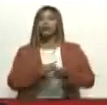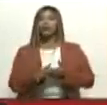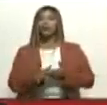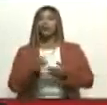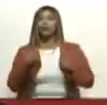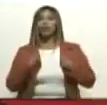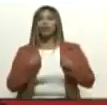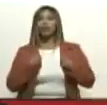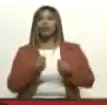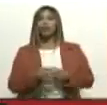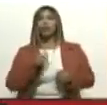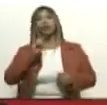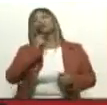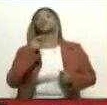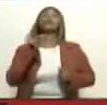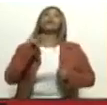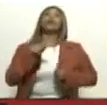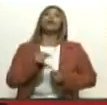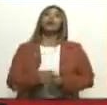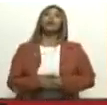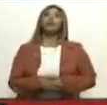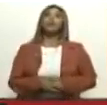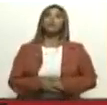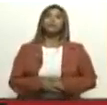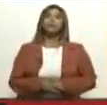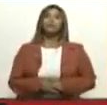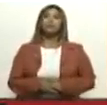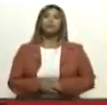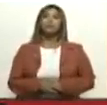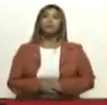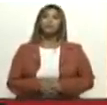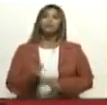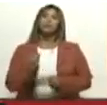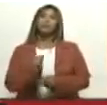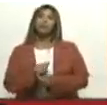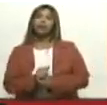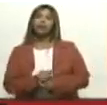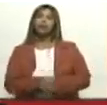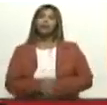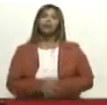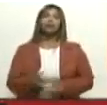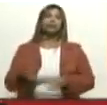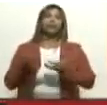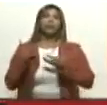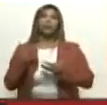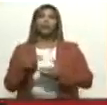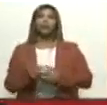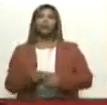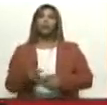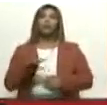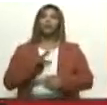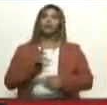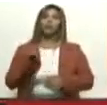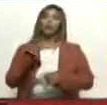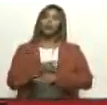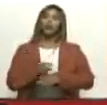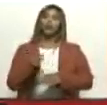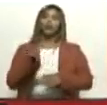su vida, porque recordemos que ella fue capturada, que fue secuestrada por el Estado italiano y que,